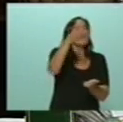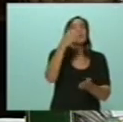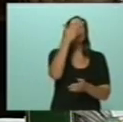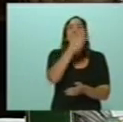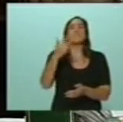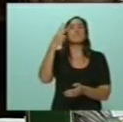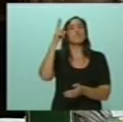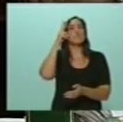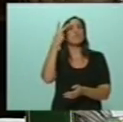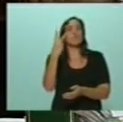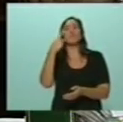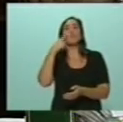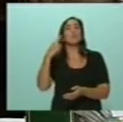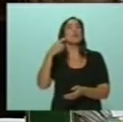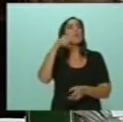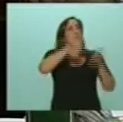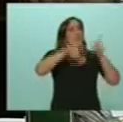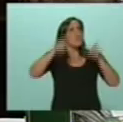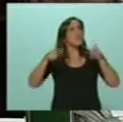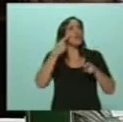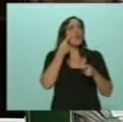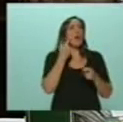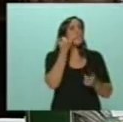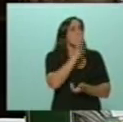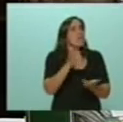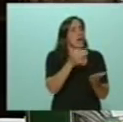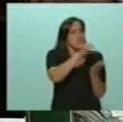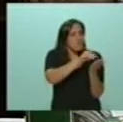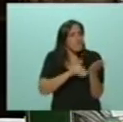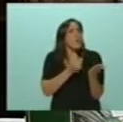62.386, cantidad de personas que recibieron aproximadamente donaciones